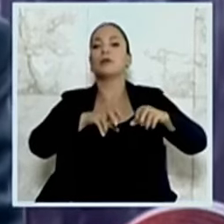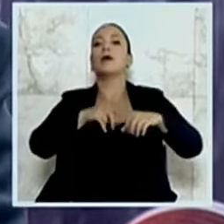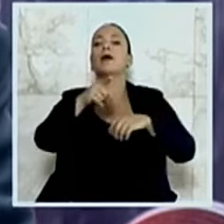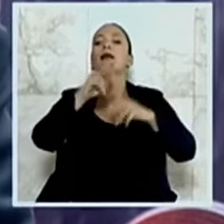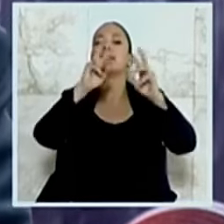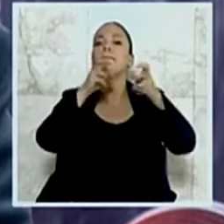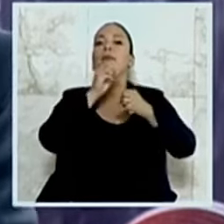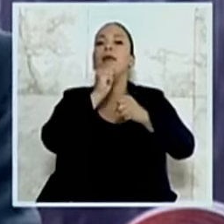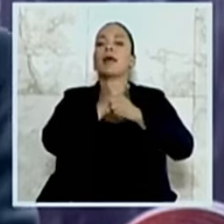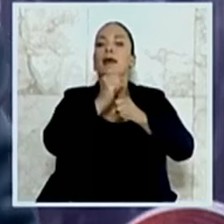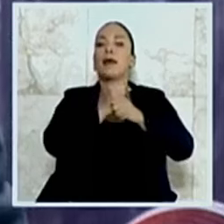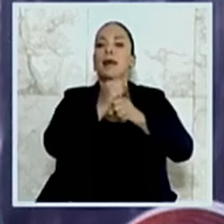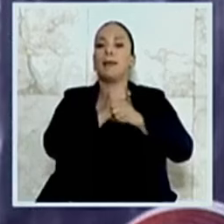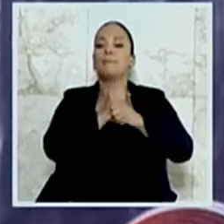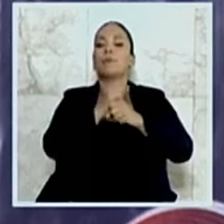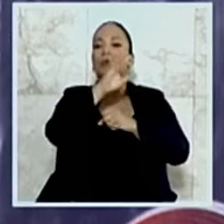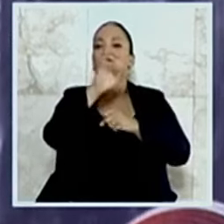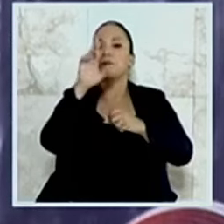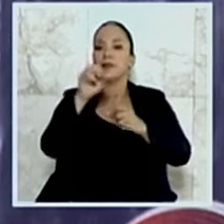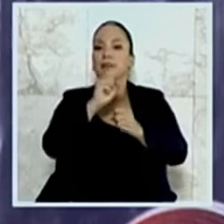han sido indagadas más de